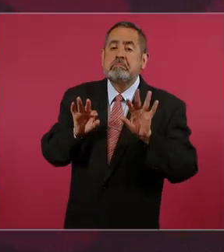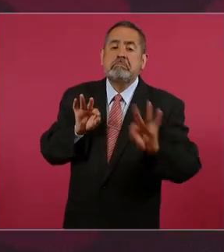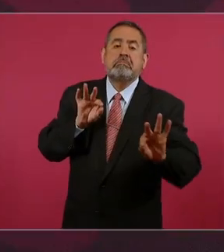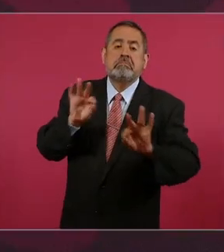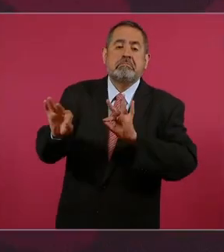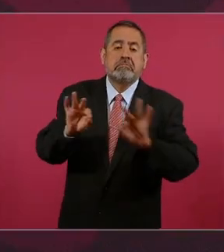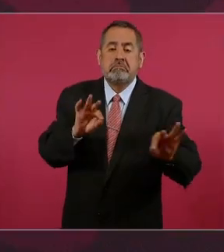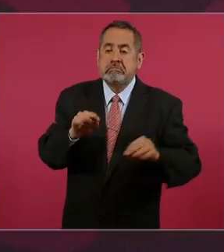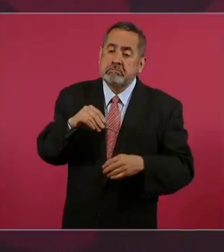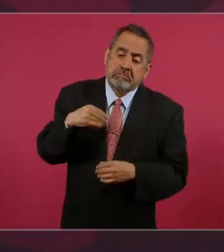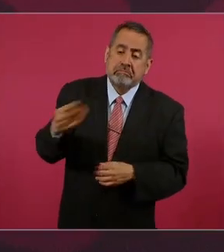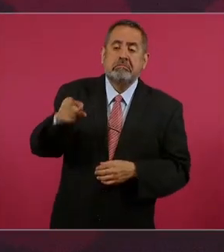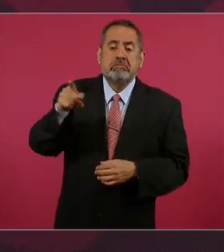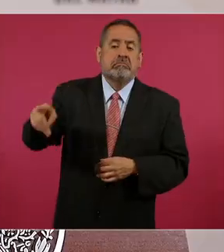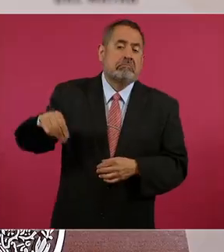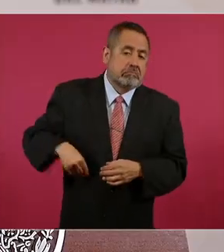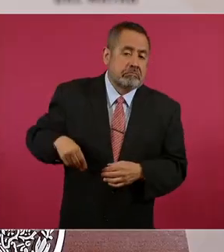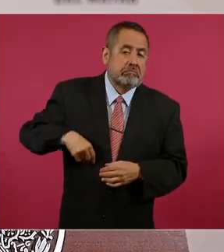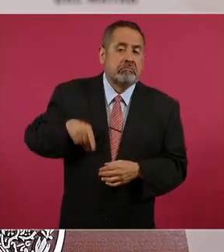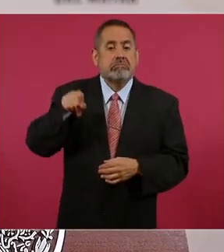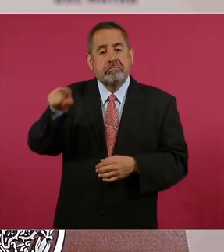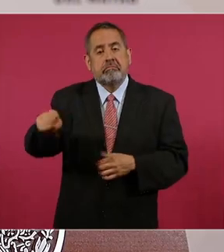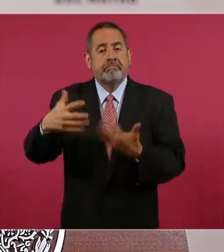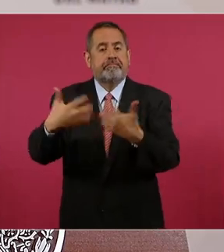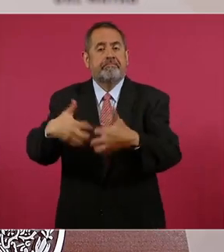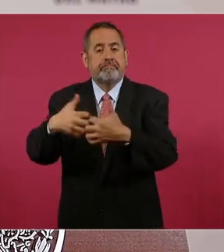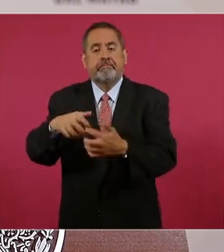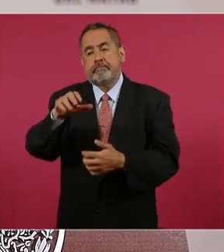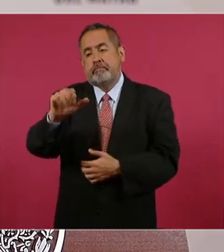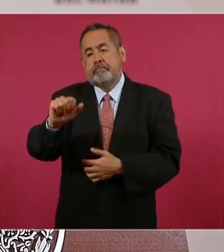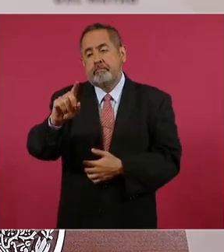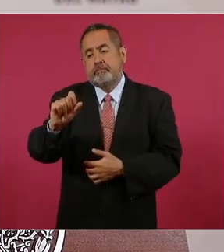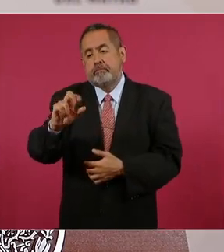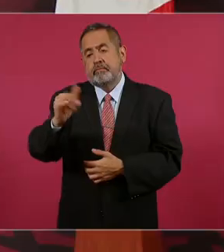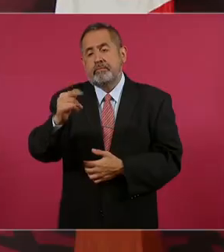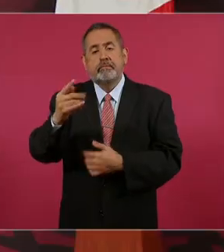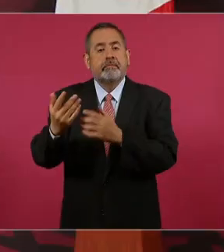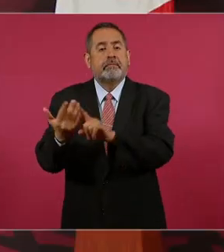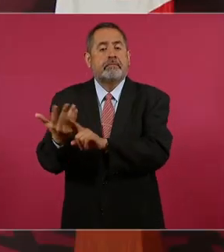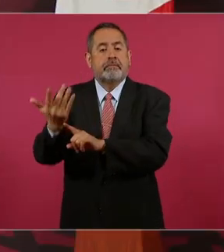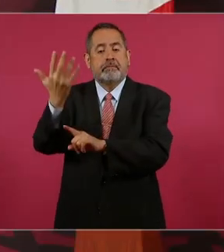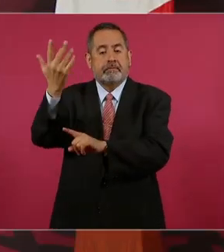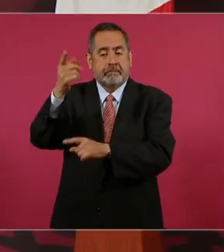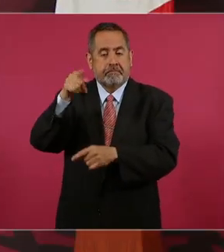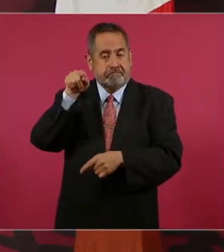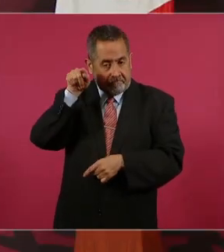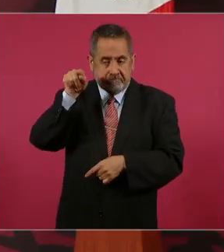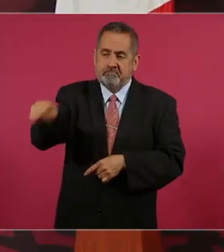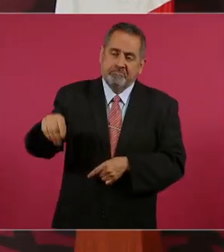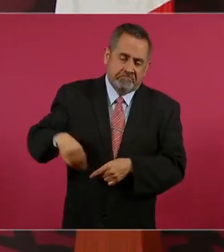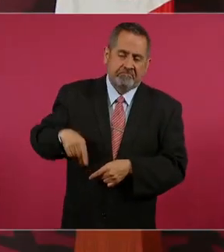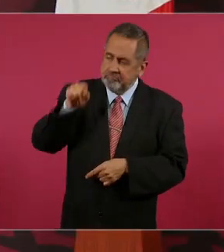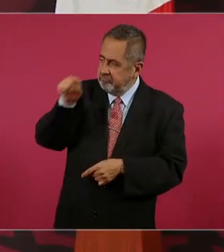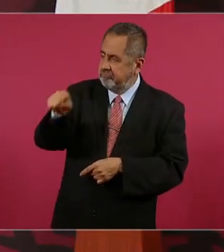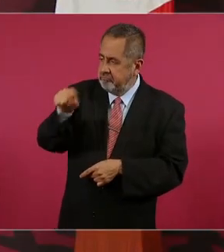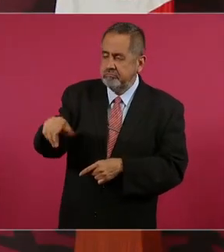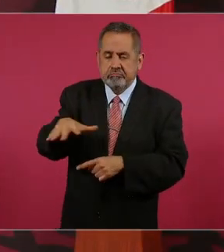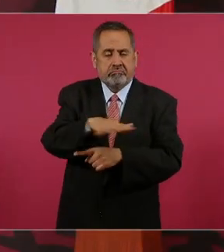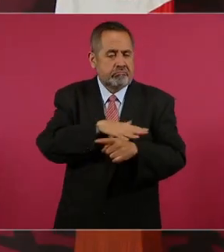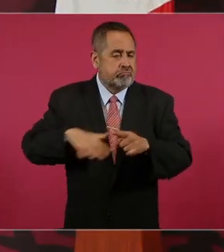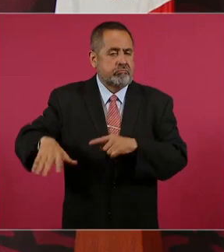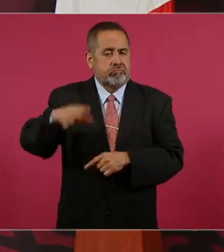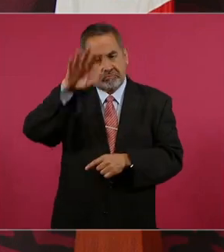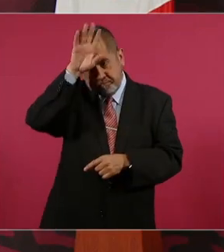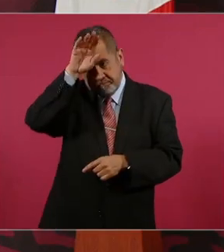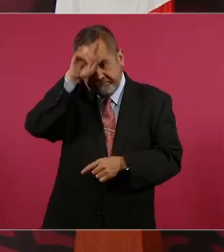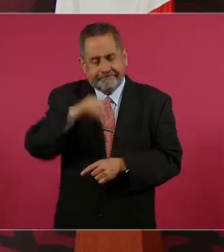echándole la culpa a la refinería de cada dereita de la contaminación en la zona conurbada de Monterrey y es